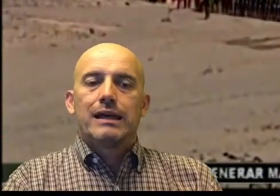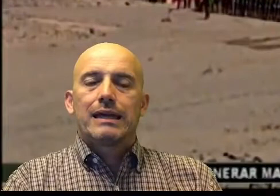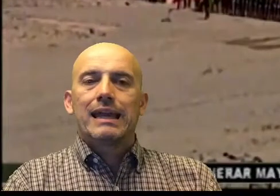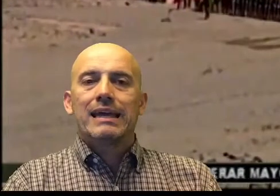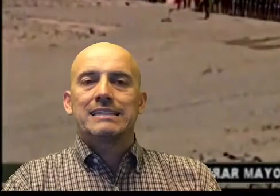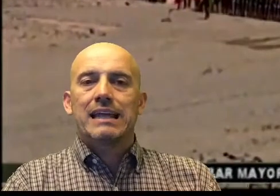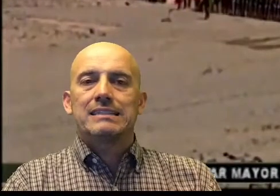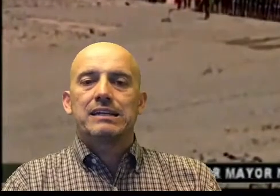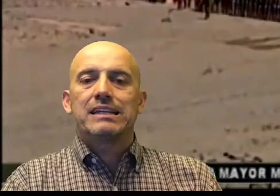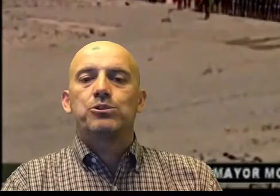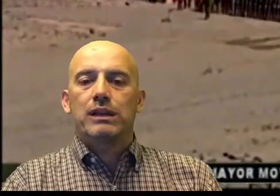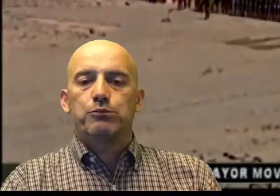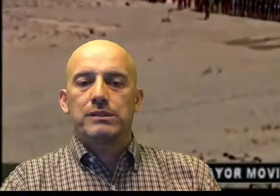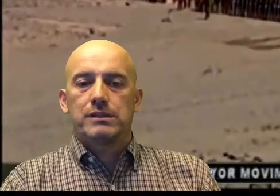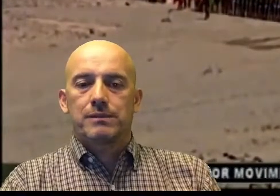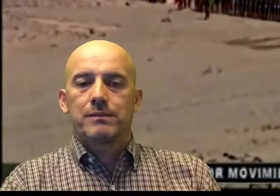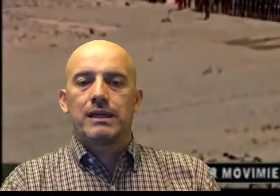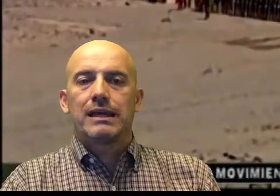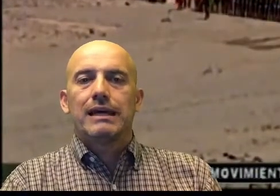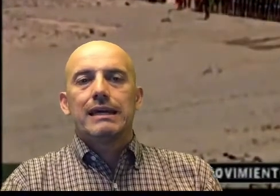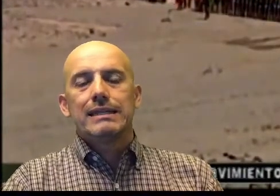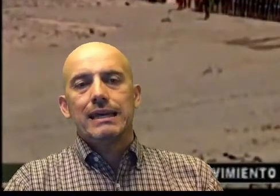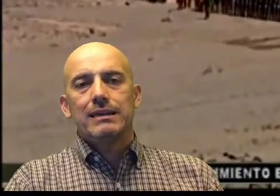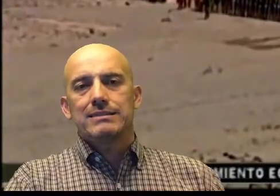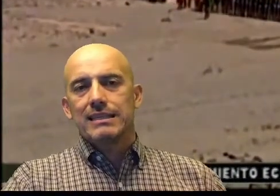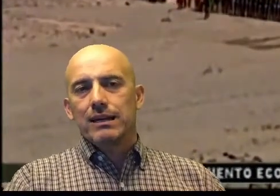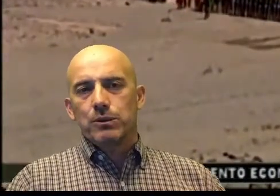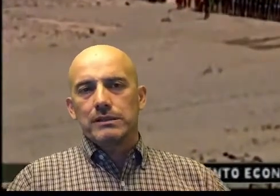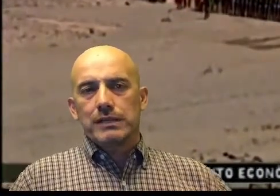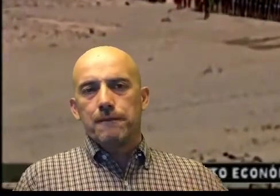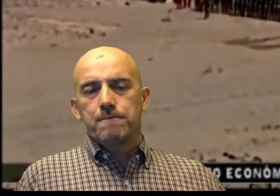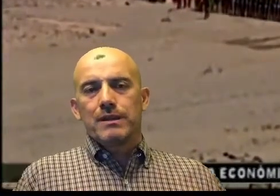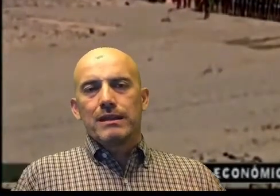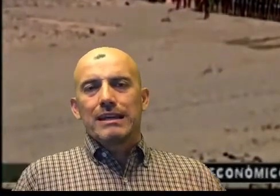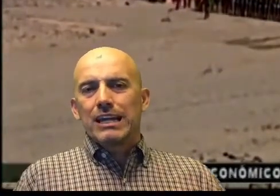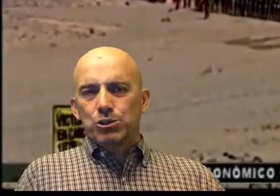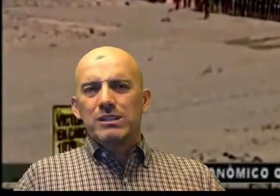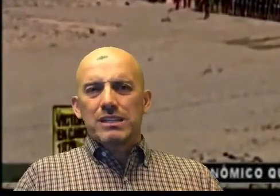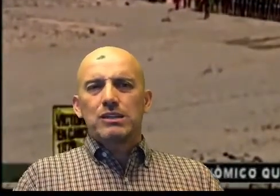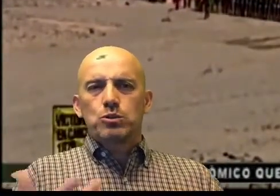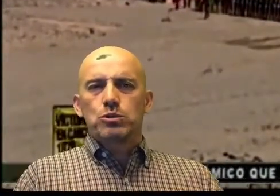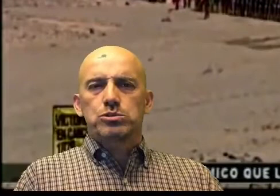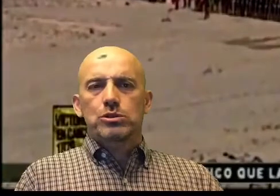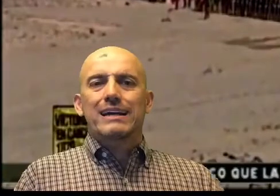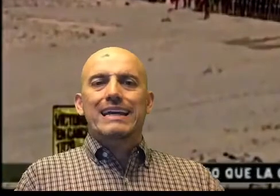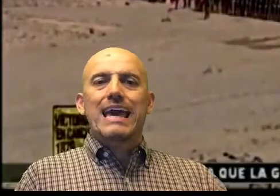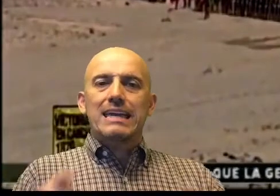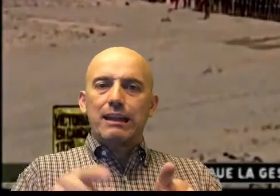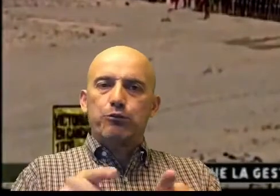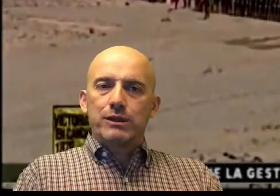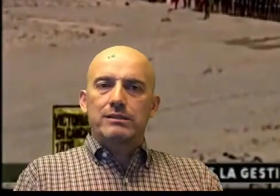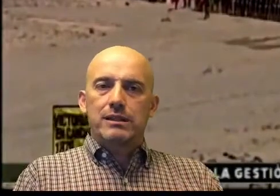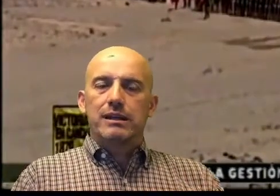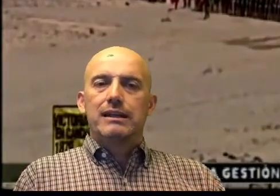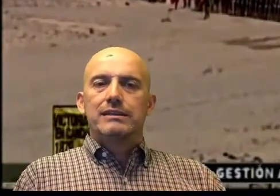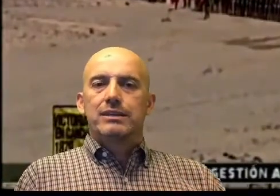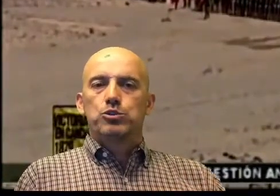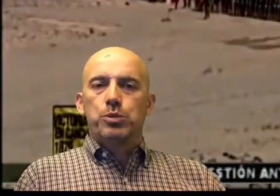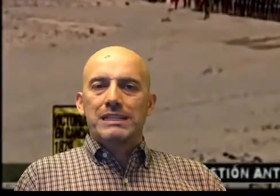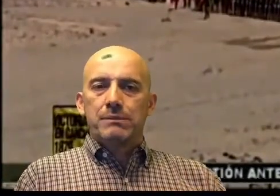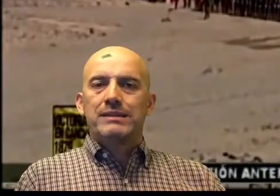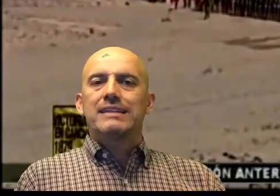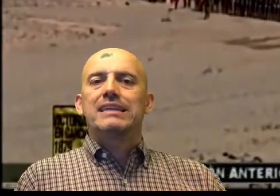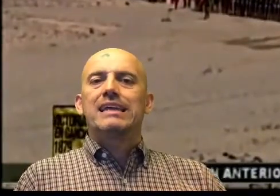el nacionales es crítico de la fuente y él se da cuenta que todo este discurso que hay en la fuente